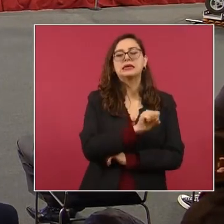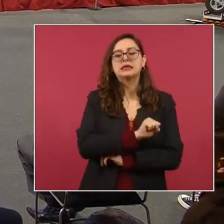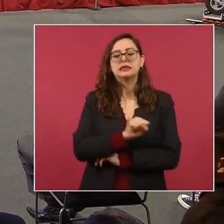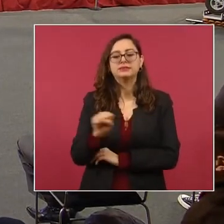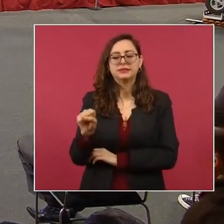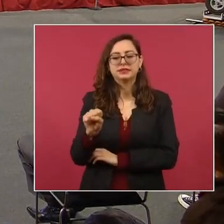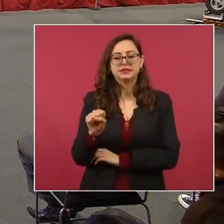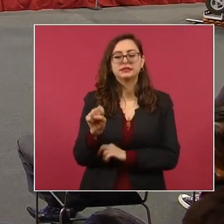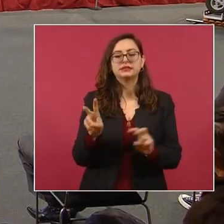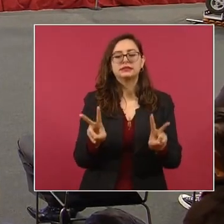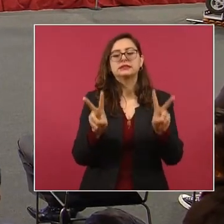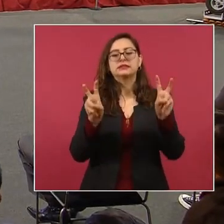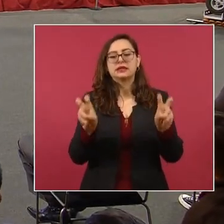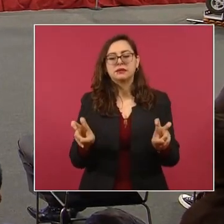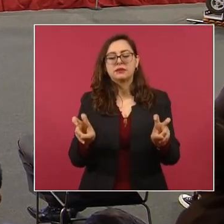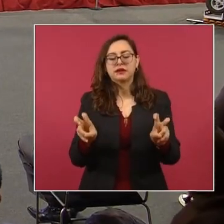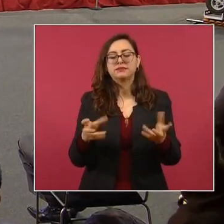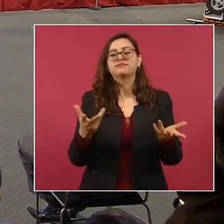pero tiene que ver